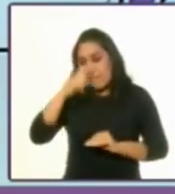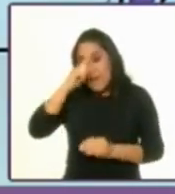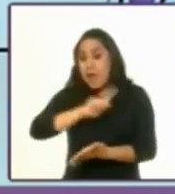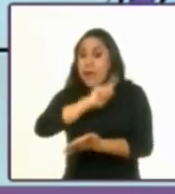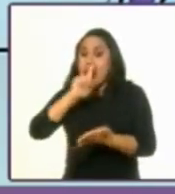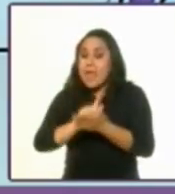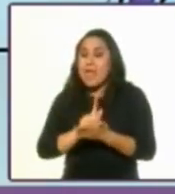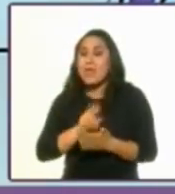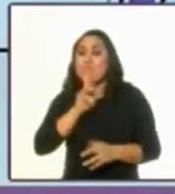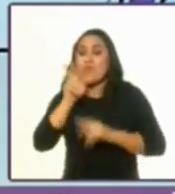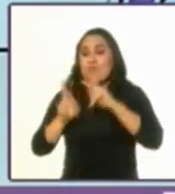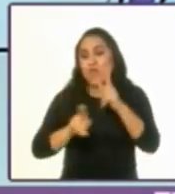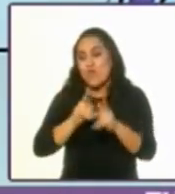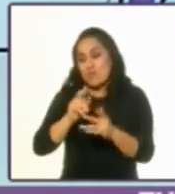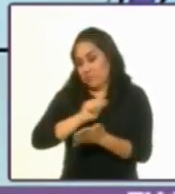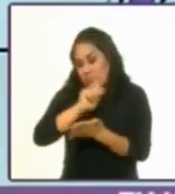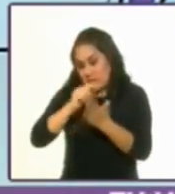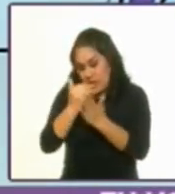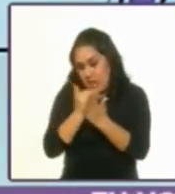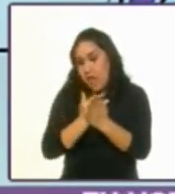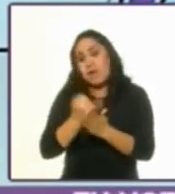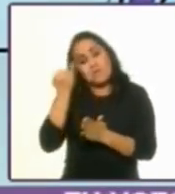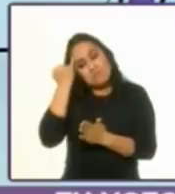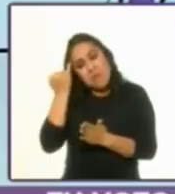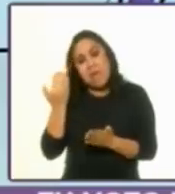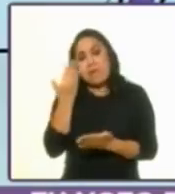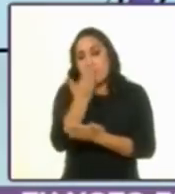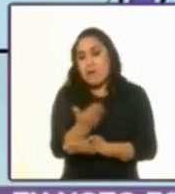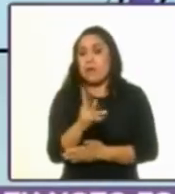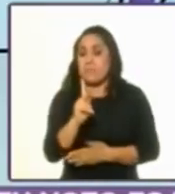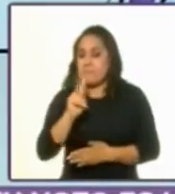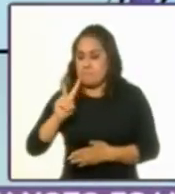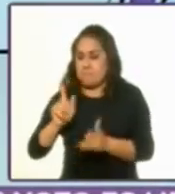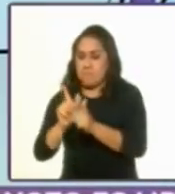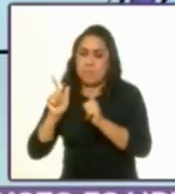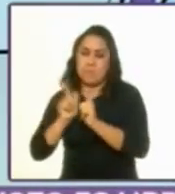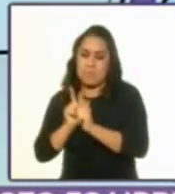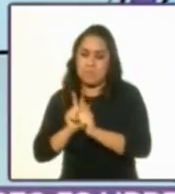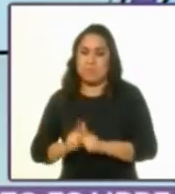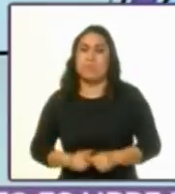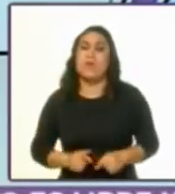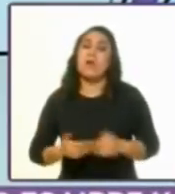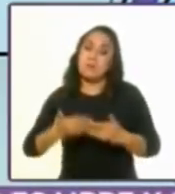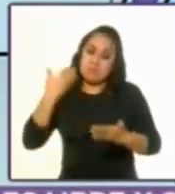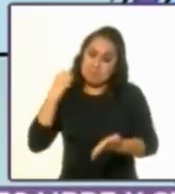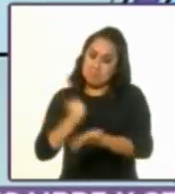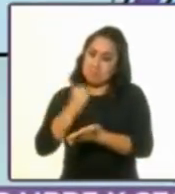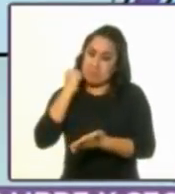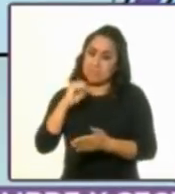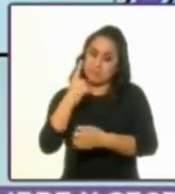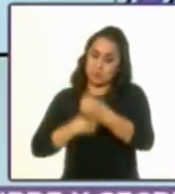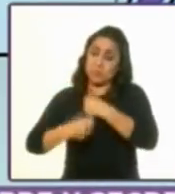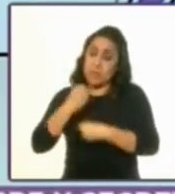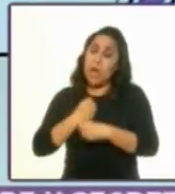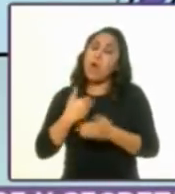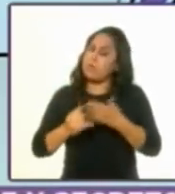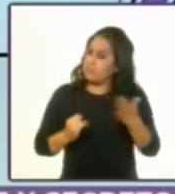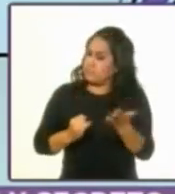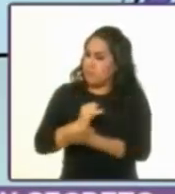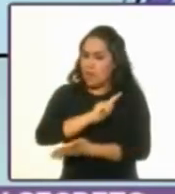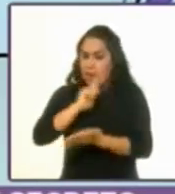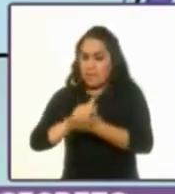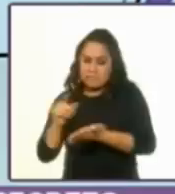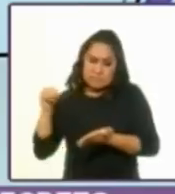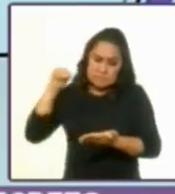que es una iniciativa propuesta por el partido verde que fue aprobada el año pasado y vamos a implementar esta ley para